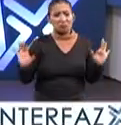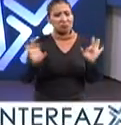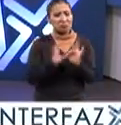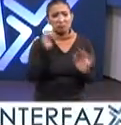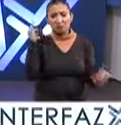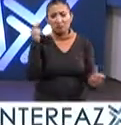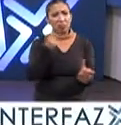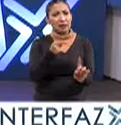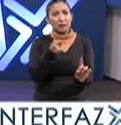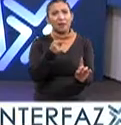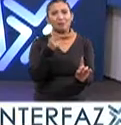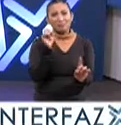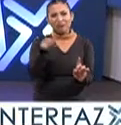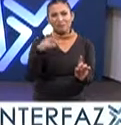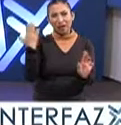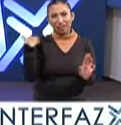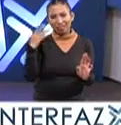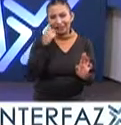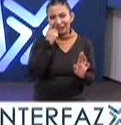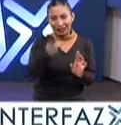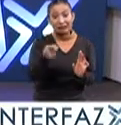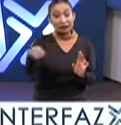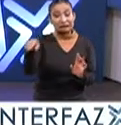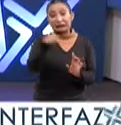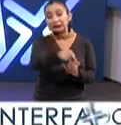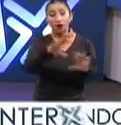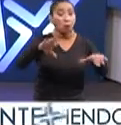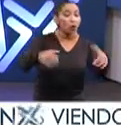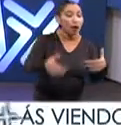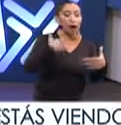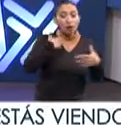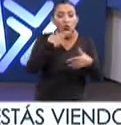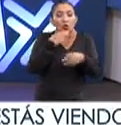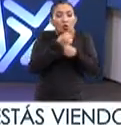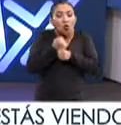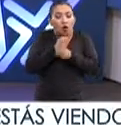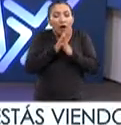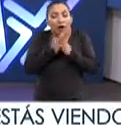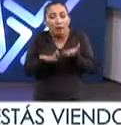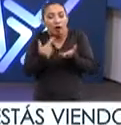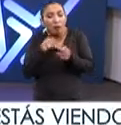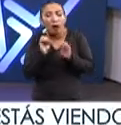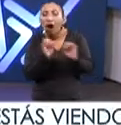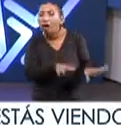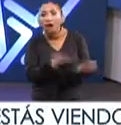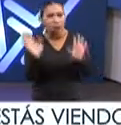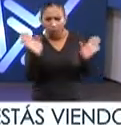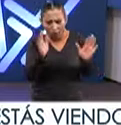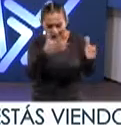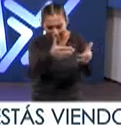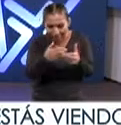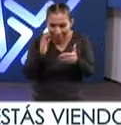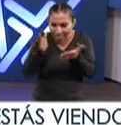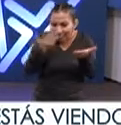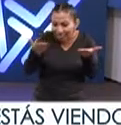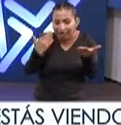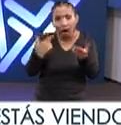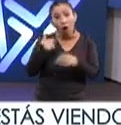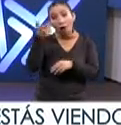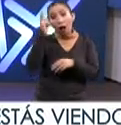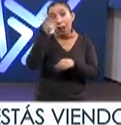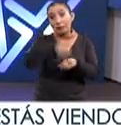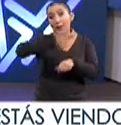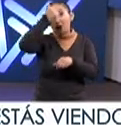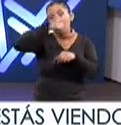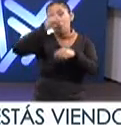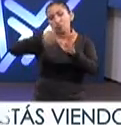el objetivo que usted nos está mencionando, de que la comunidad se apropie de los libros, que no se queden ahí en un rincón. Esperamos que sea el